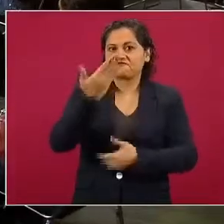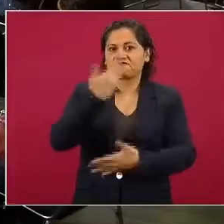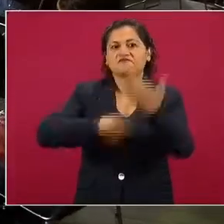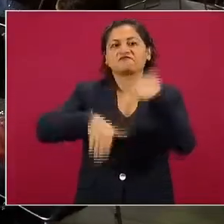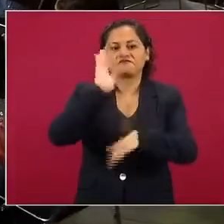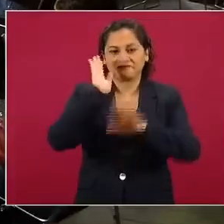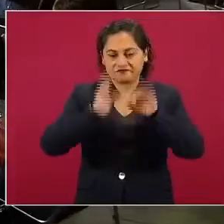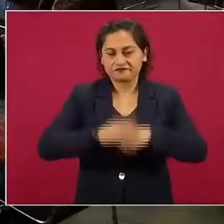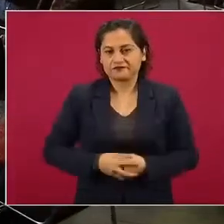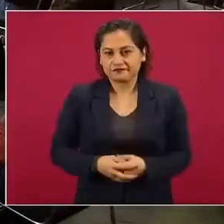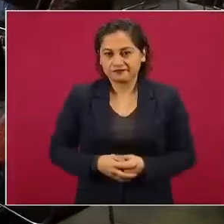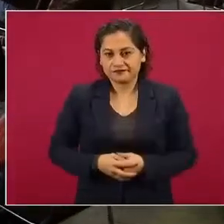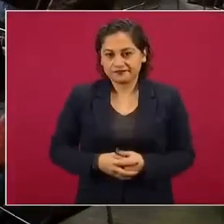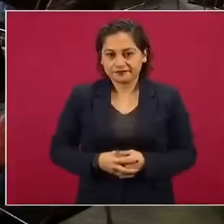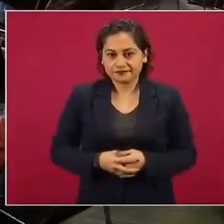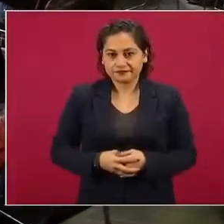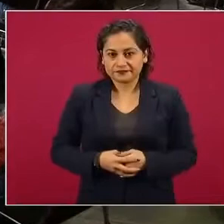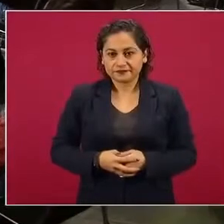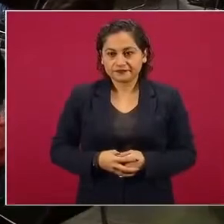ninguna duda.